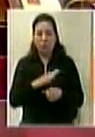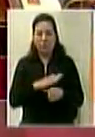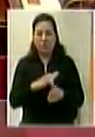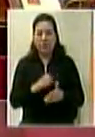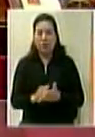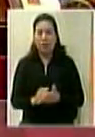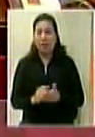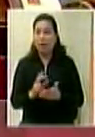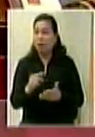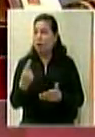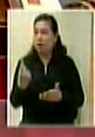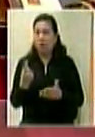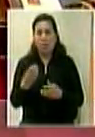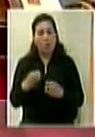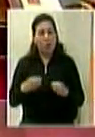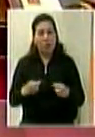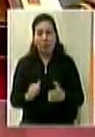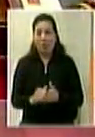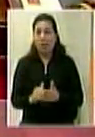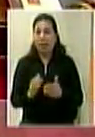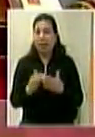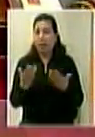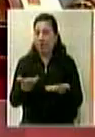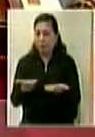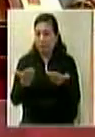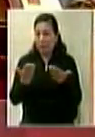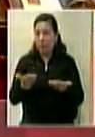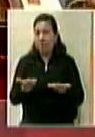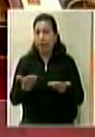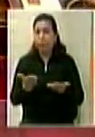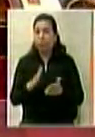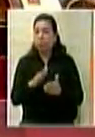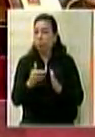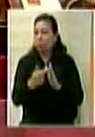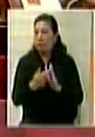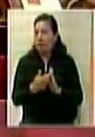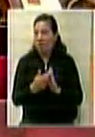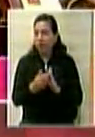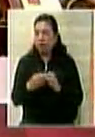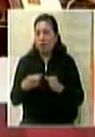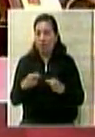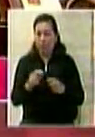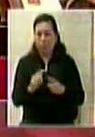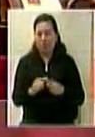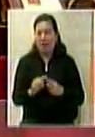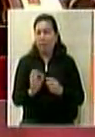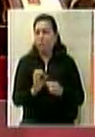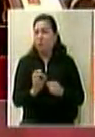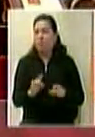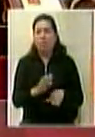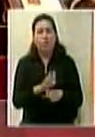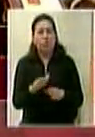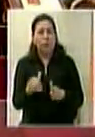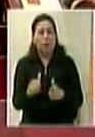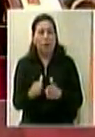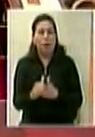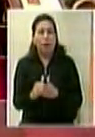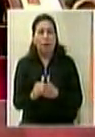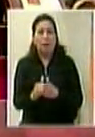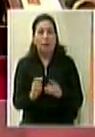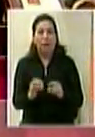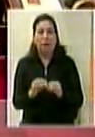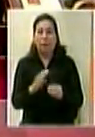fiscalización. No solo la Contraloría que está aquí presente en representación del Contralor, sino todos. Todos somos